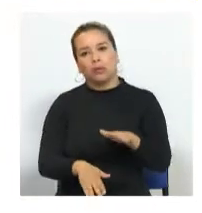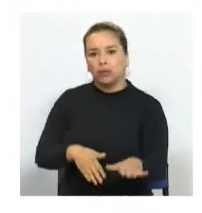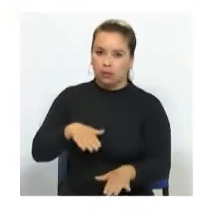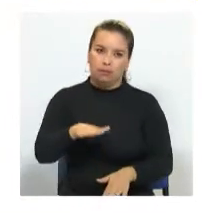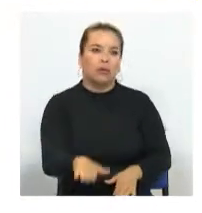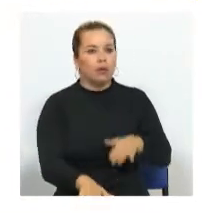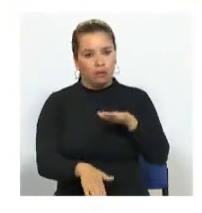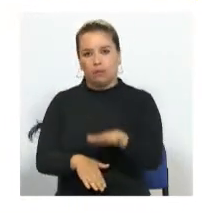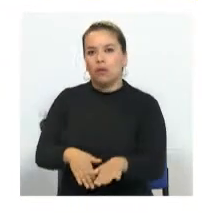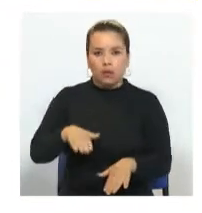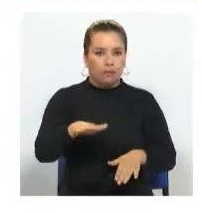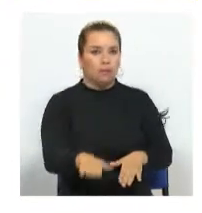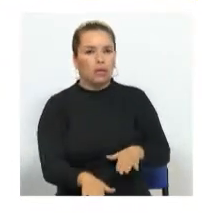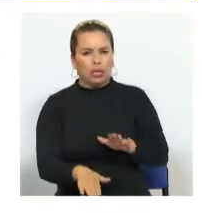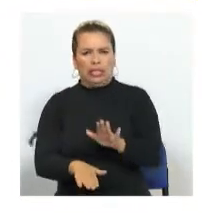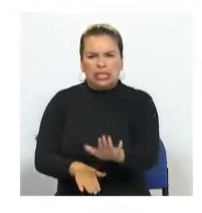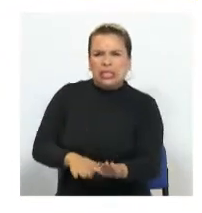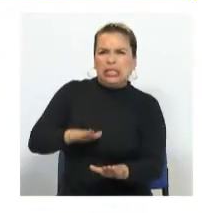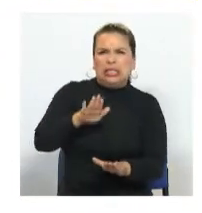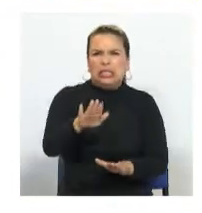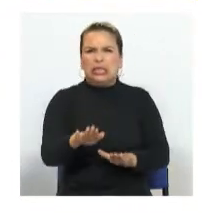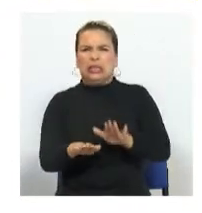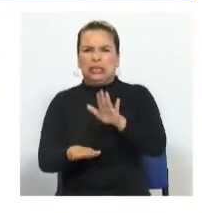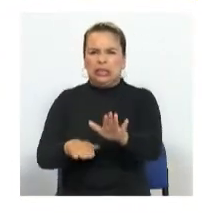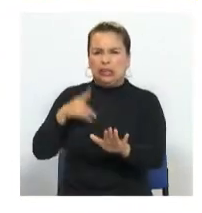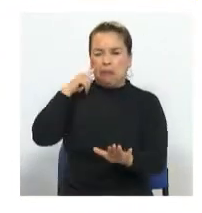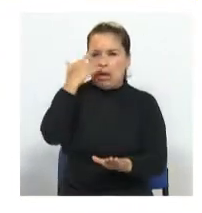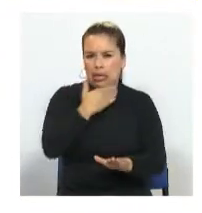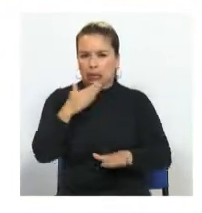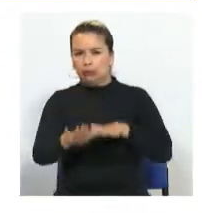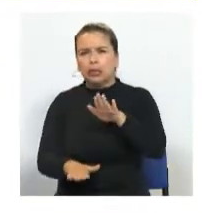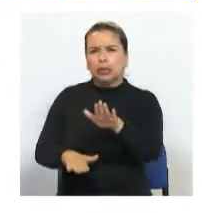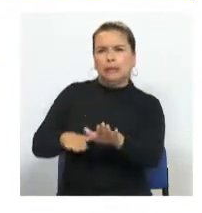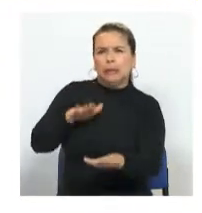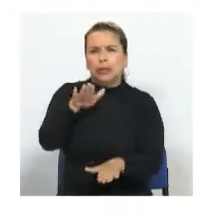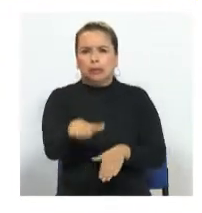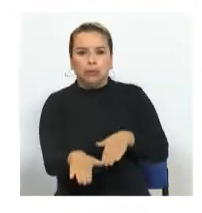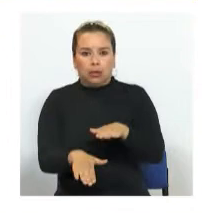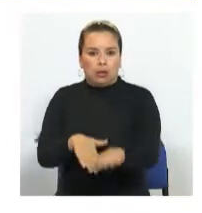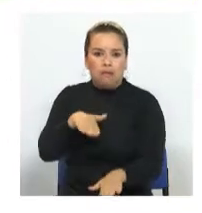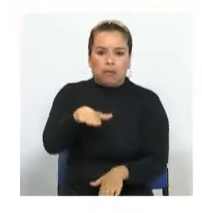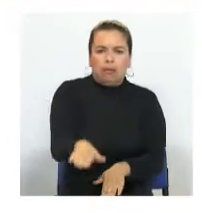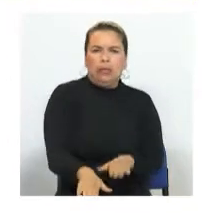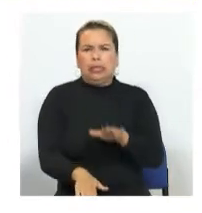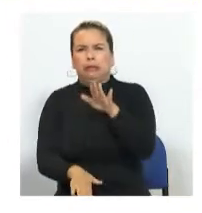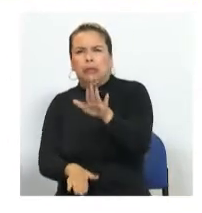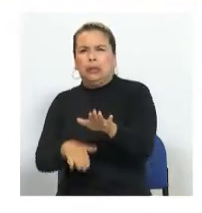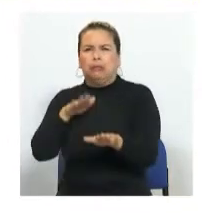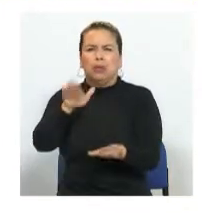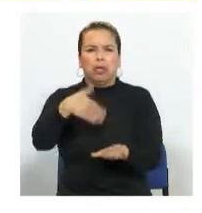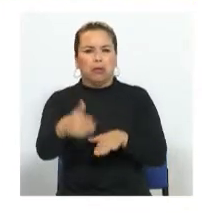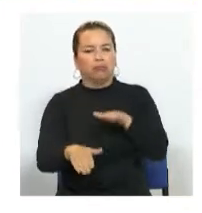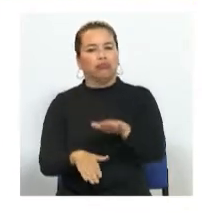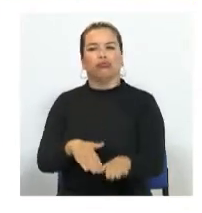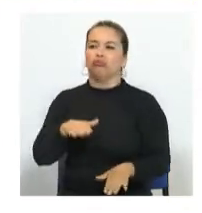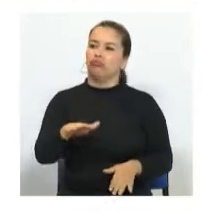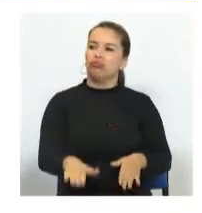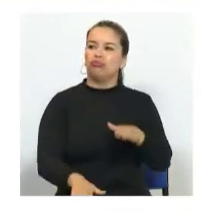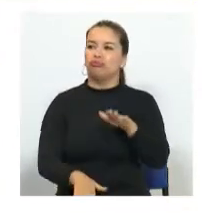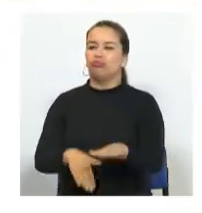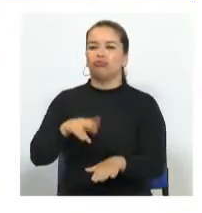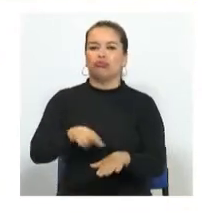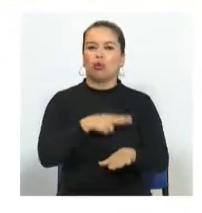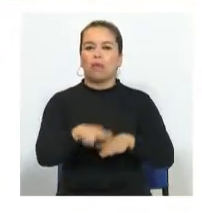velocidad como en grado de inclinación. Y eso nos permite establecer cuál es la capacidad funcional, cuánto